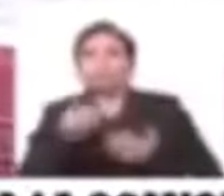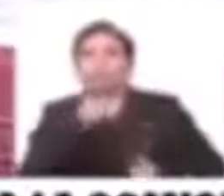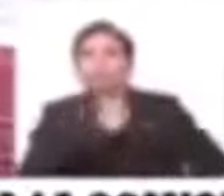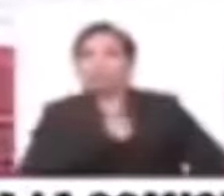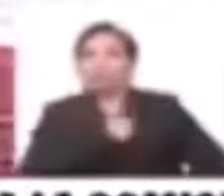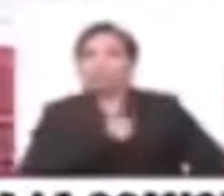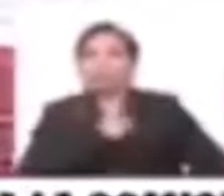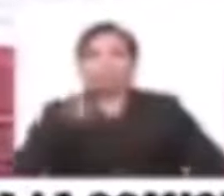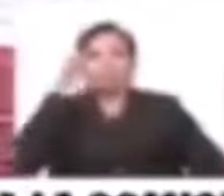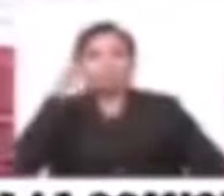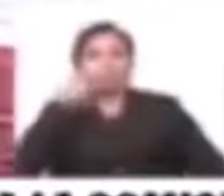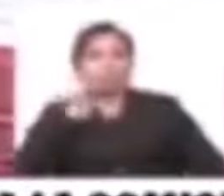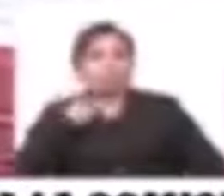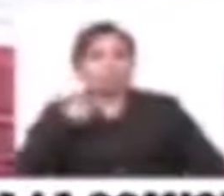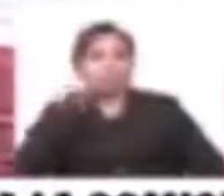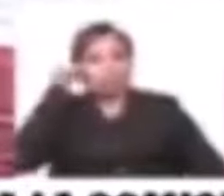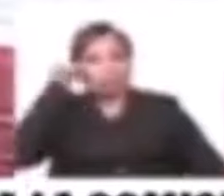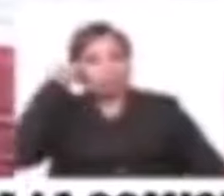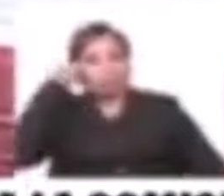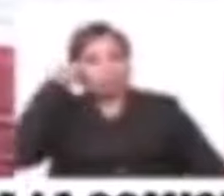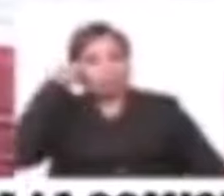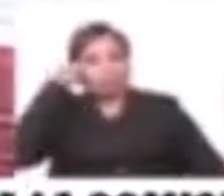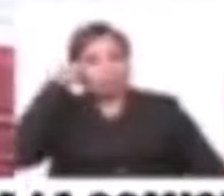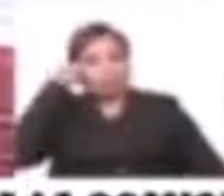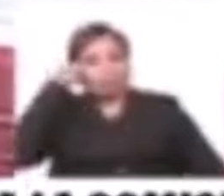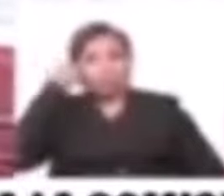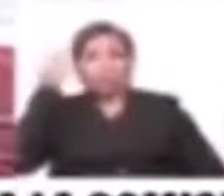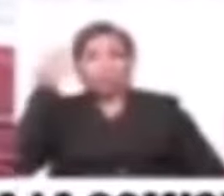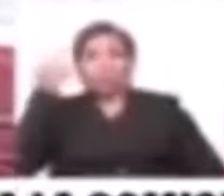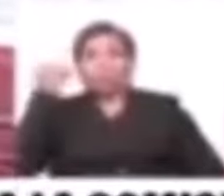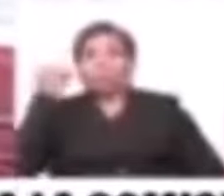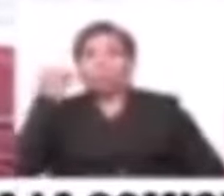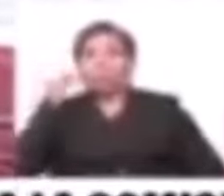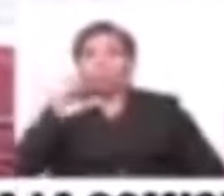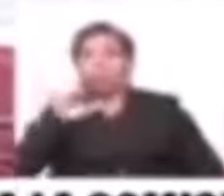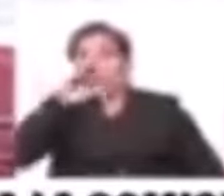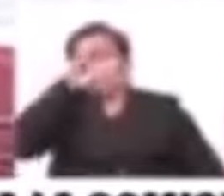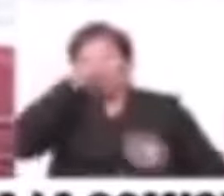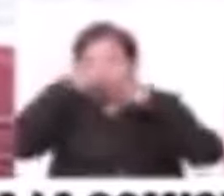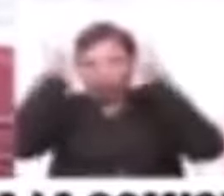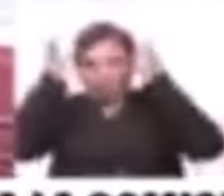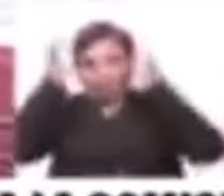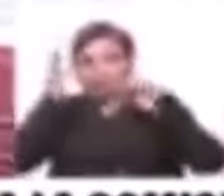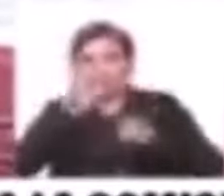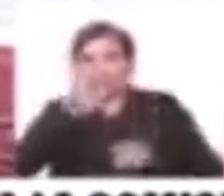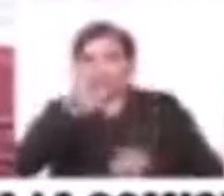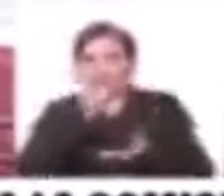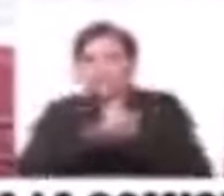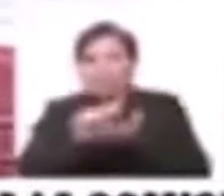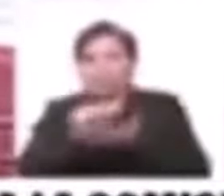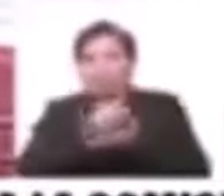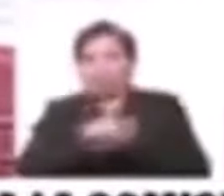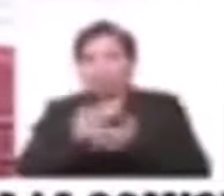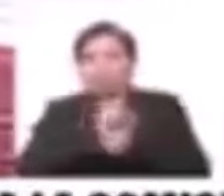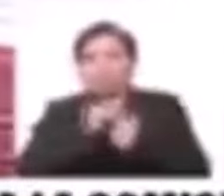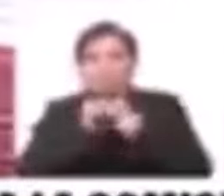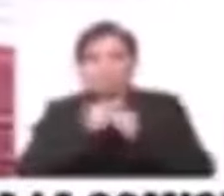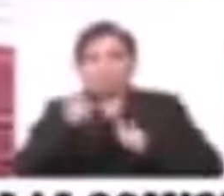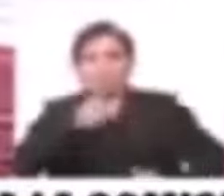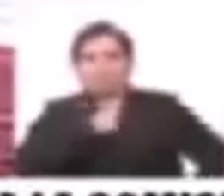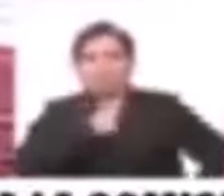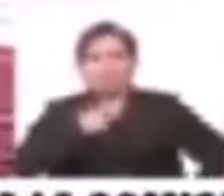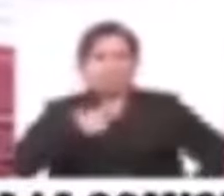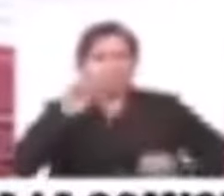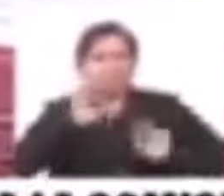Fuerzas Armadas. Recuerde usted que en el gobierno, en la primera fase con Castillo, cada 3 meses sacaban un comandante general de la policía sin